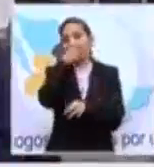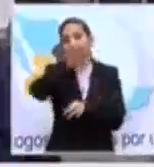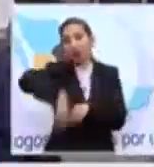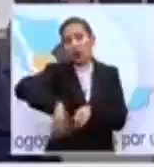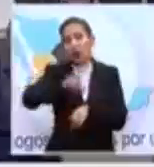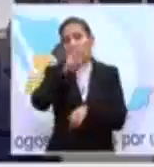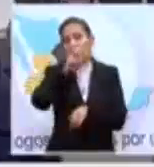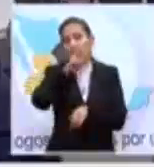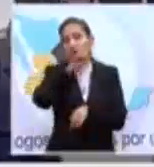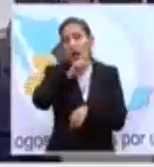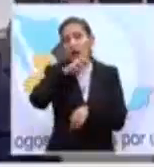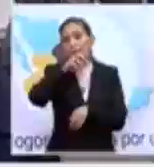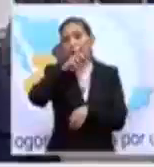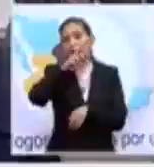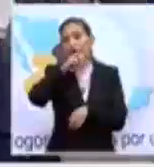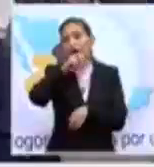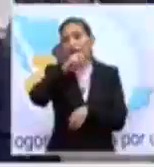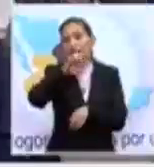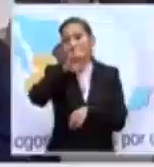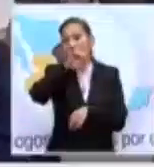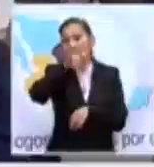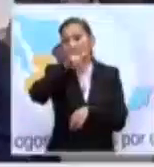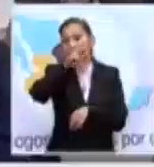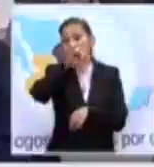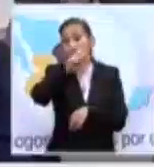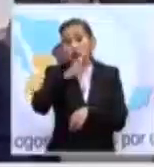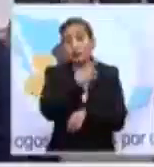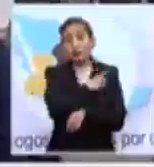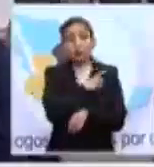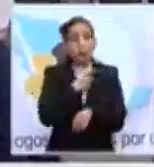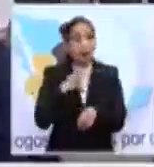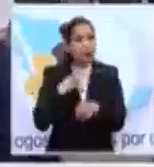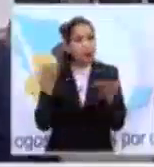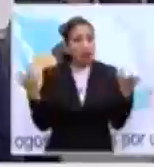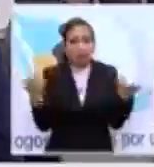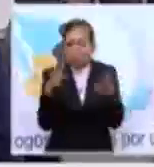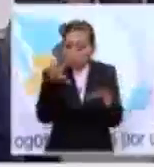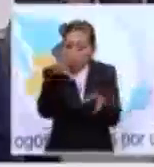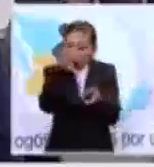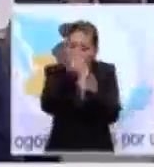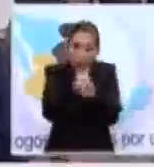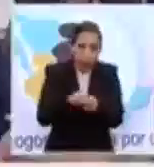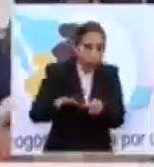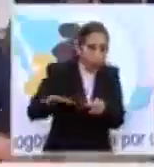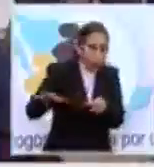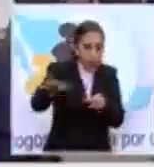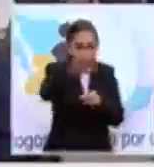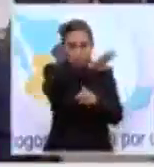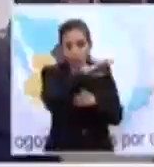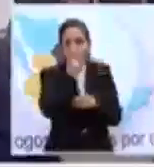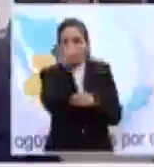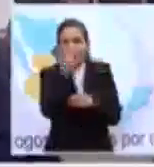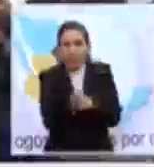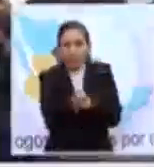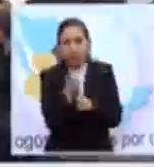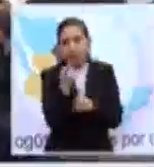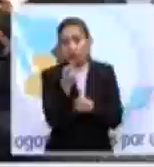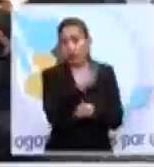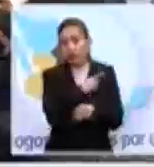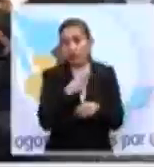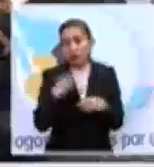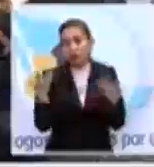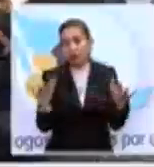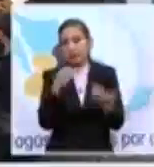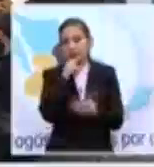la doctora María de Jesús, que tenemos que hacerlo de manera integral, y bueno, pues esto lo estaremos